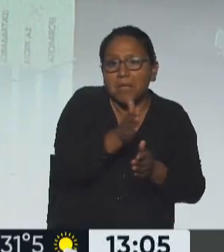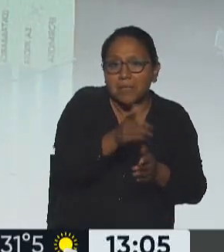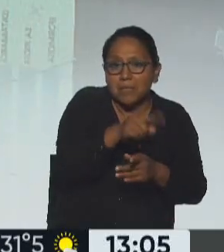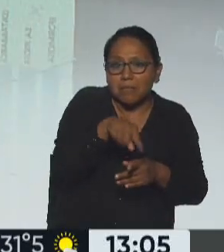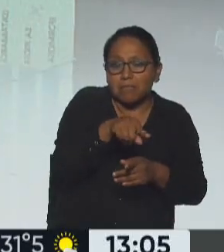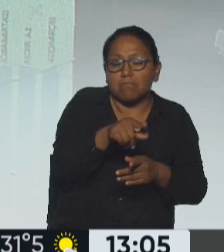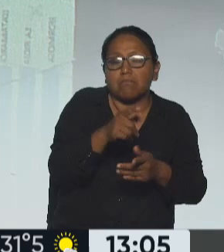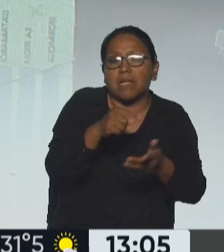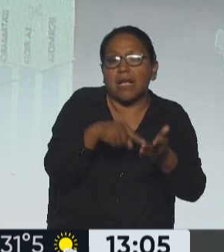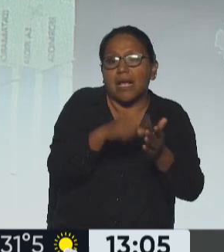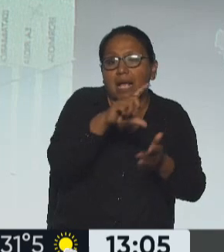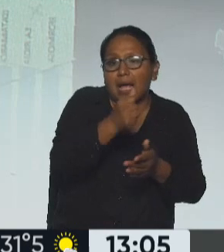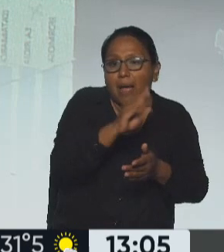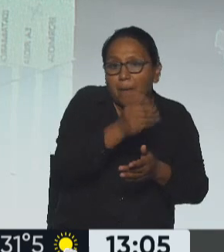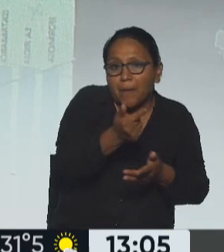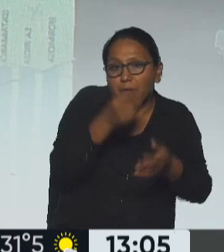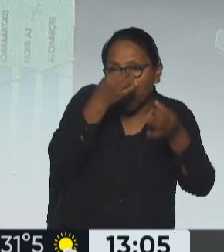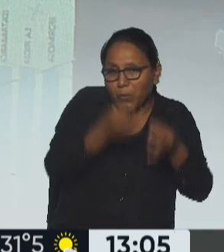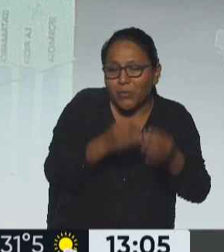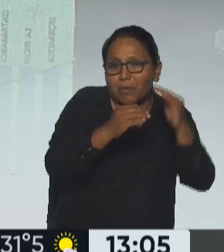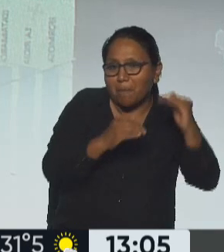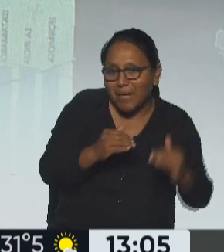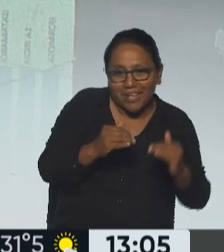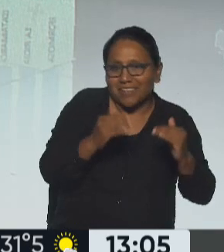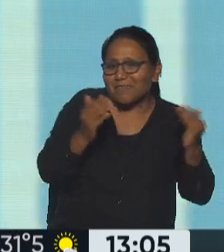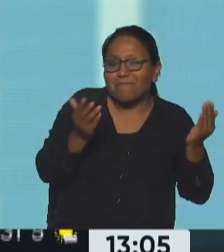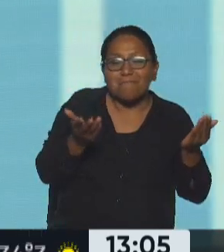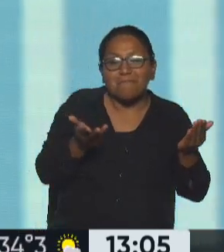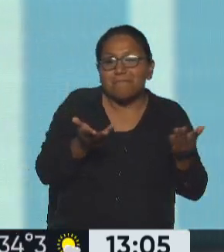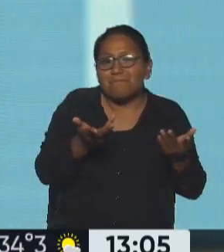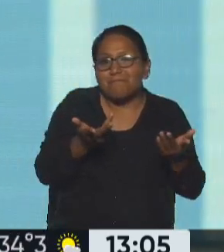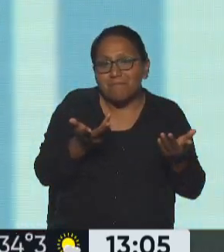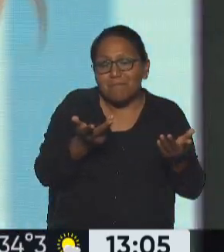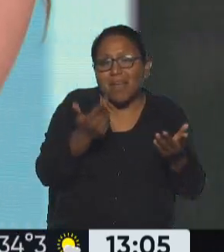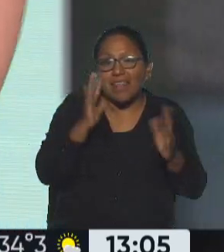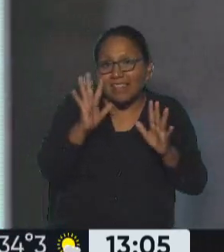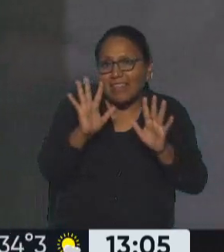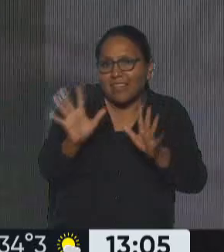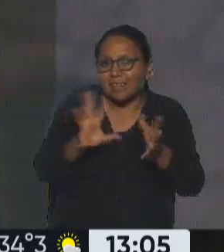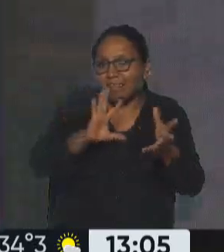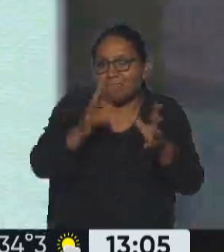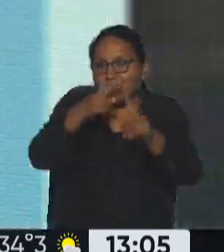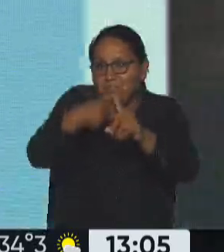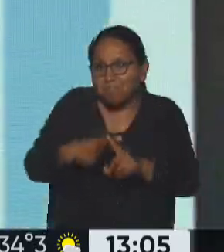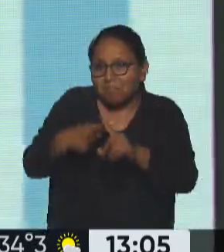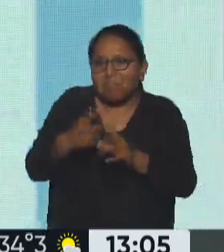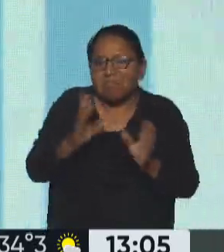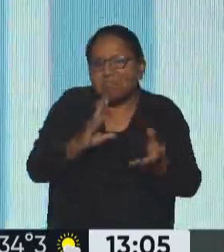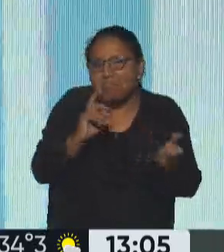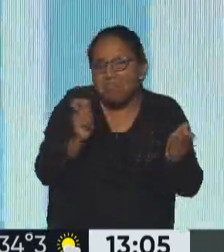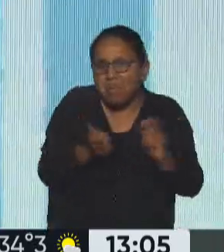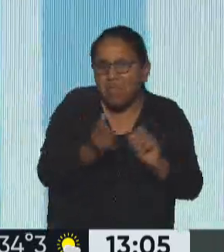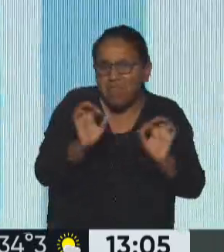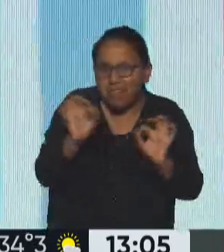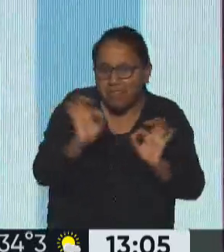digo el caso de cava es justo el que está con menos dependencia de la coparticipación así dan los números bueno no le modificas